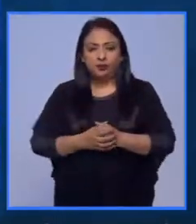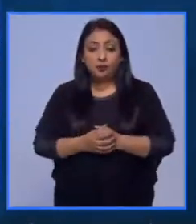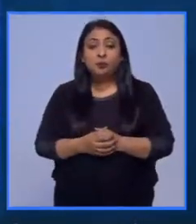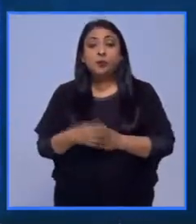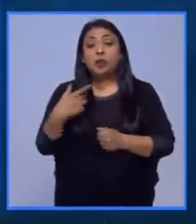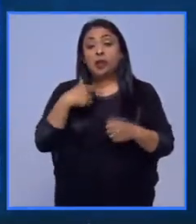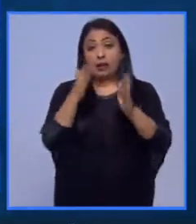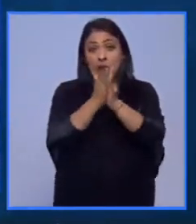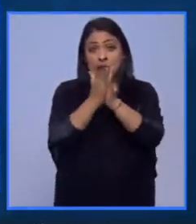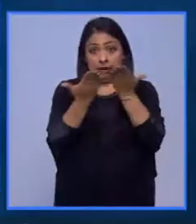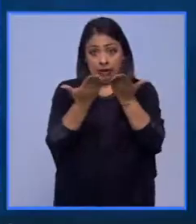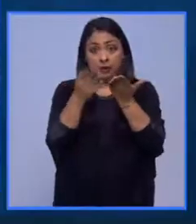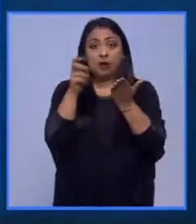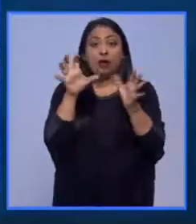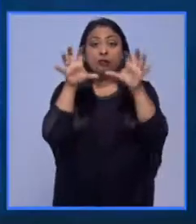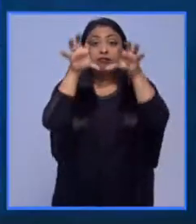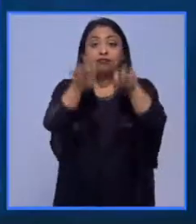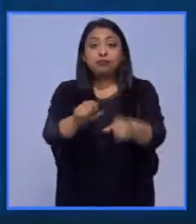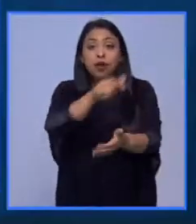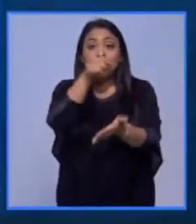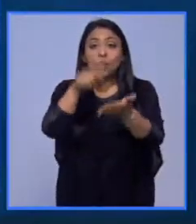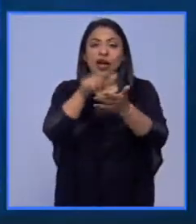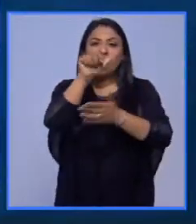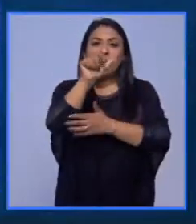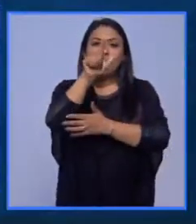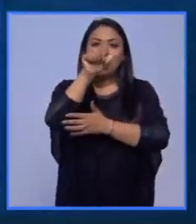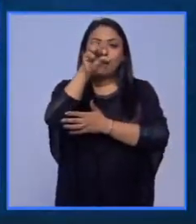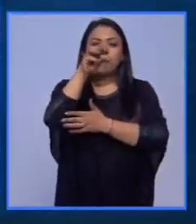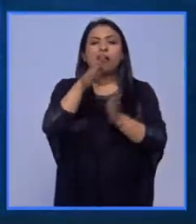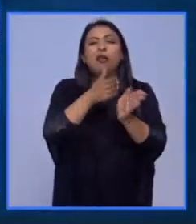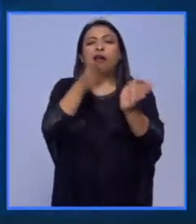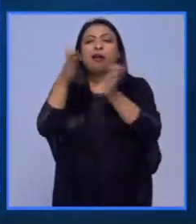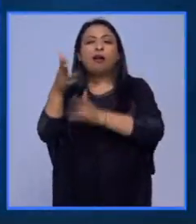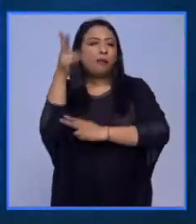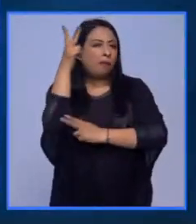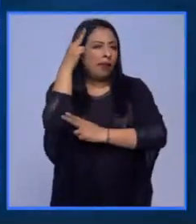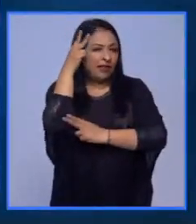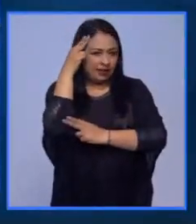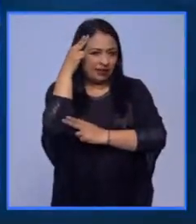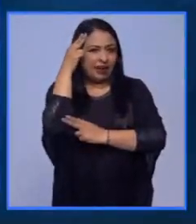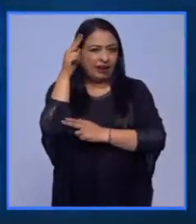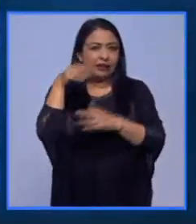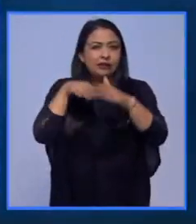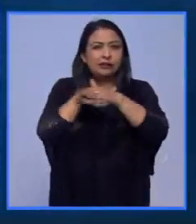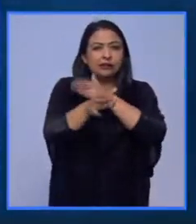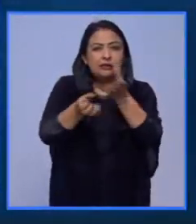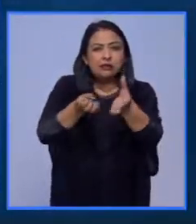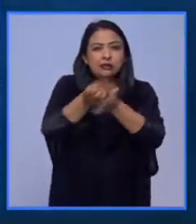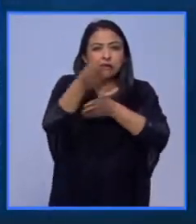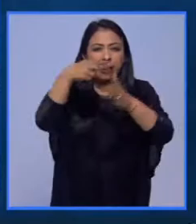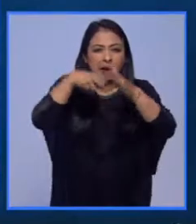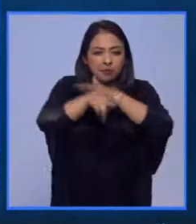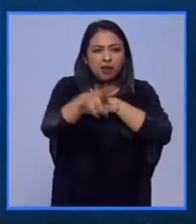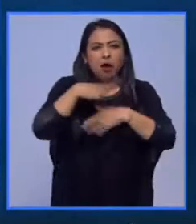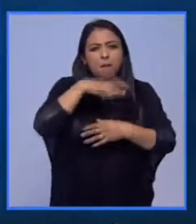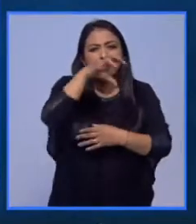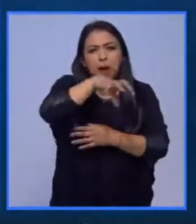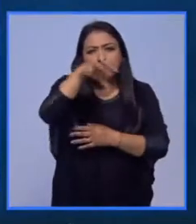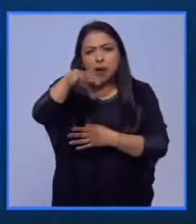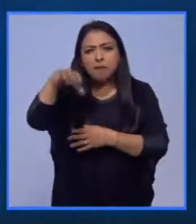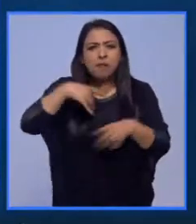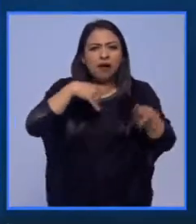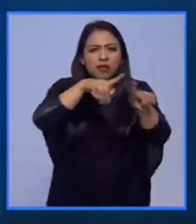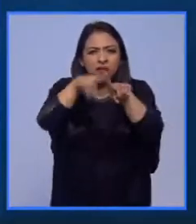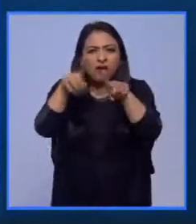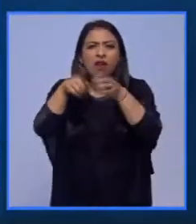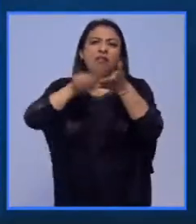Los libros han tomado la Alameda Central. Justo al lado del Palacio de Bellas Artes, en la salida del metro, se han colocado distintos puestos que